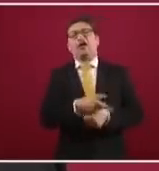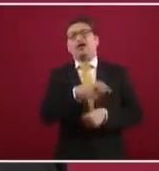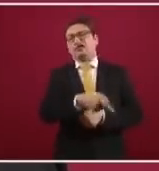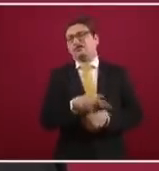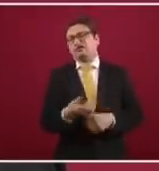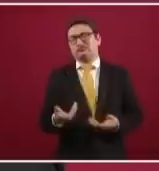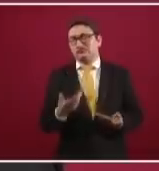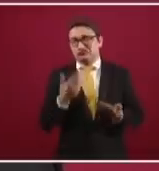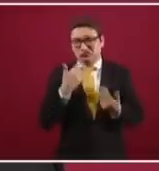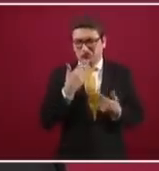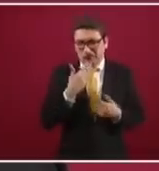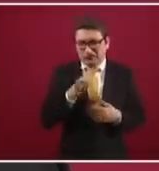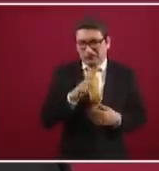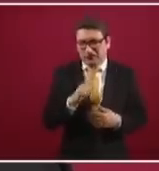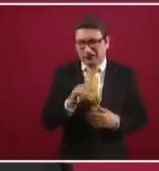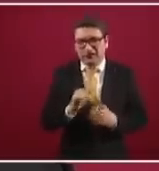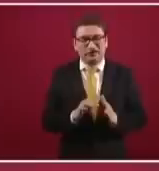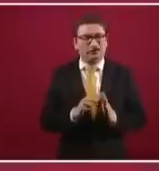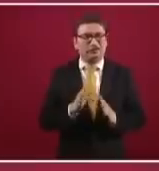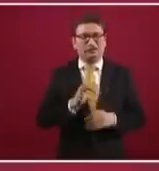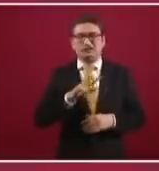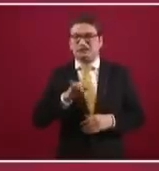cívica, ética.